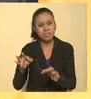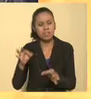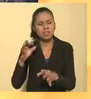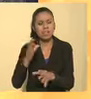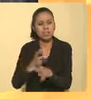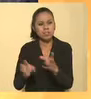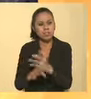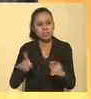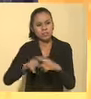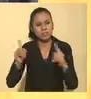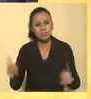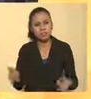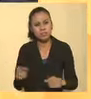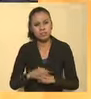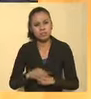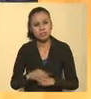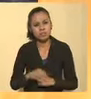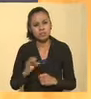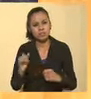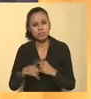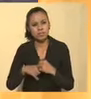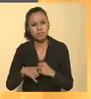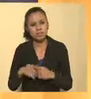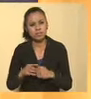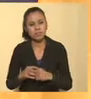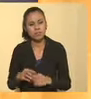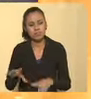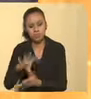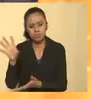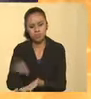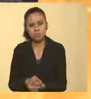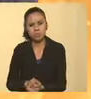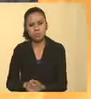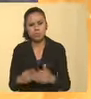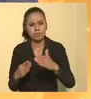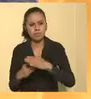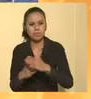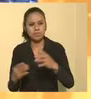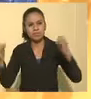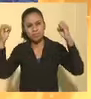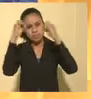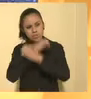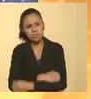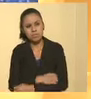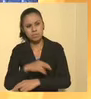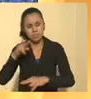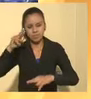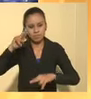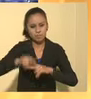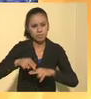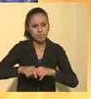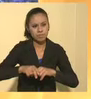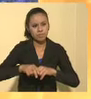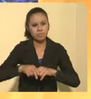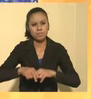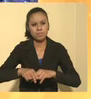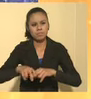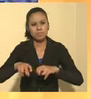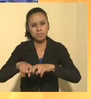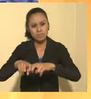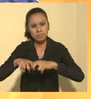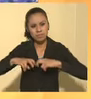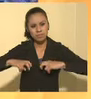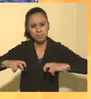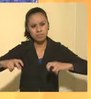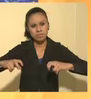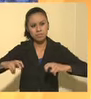diferentes. Entonces esta es una propuesta como de una boda con una mesa oscura, con sillones, como un concepto diferente. Pero al